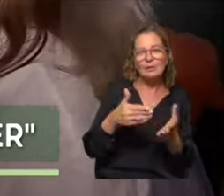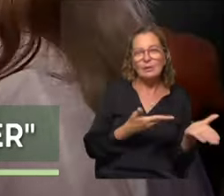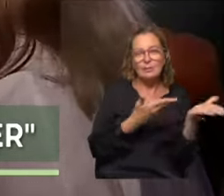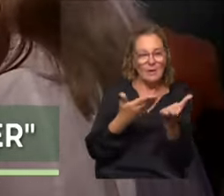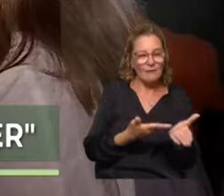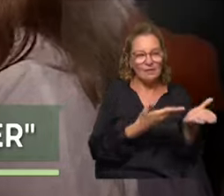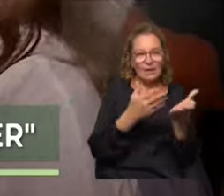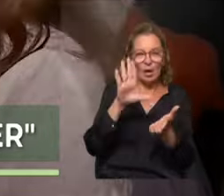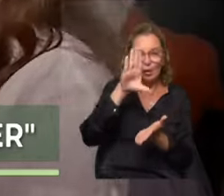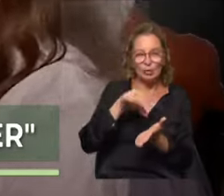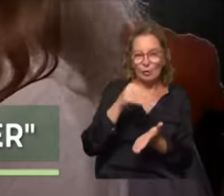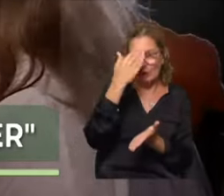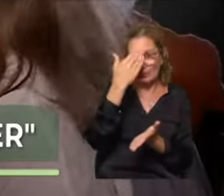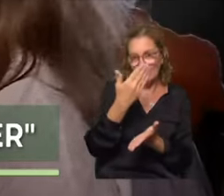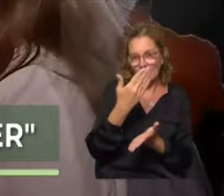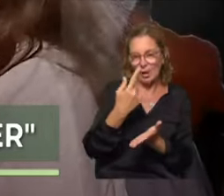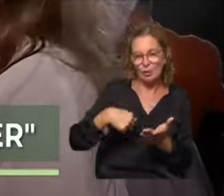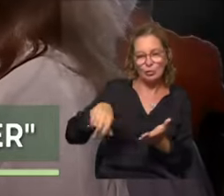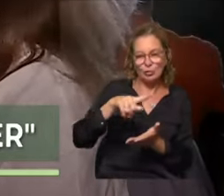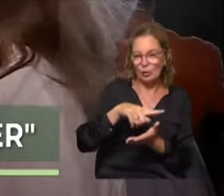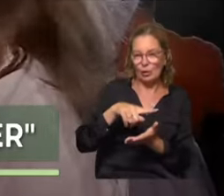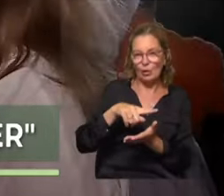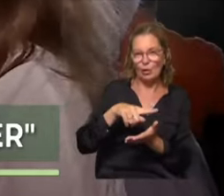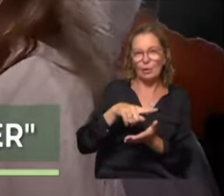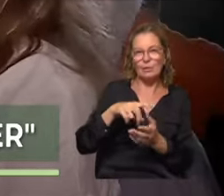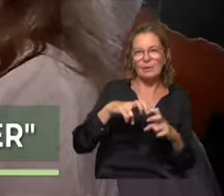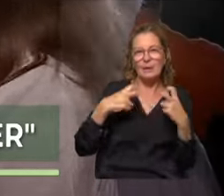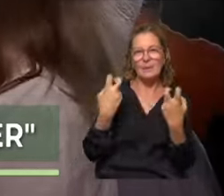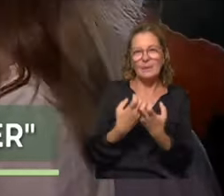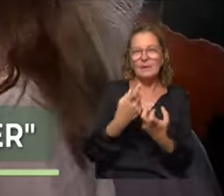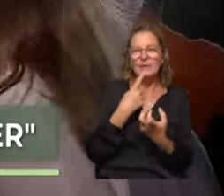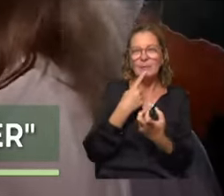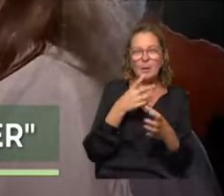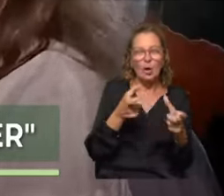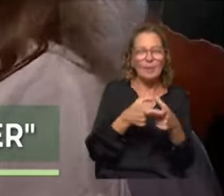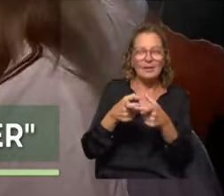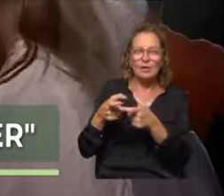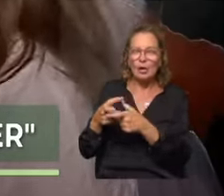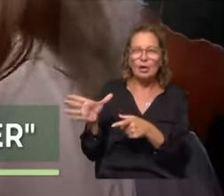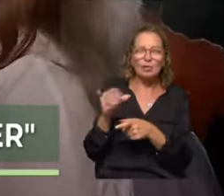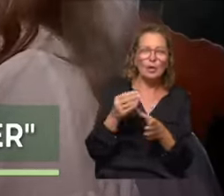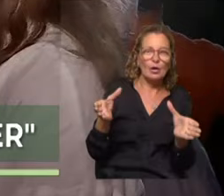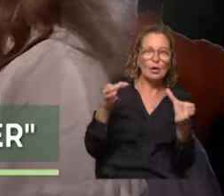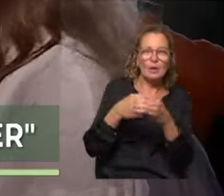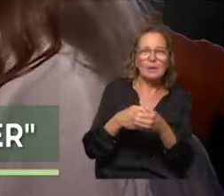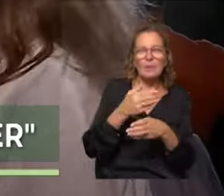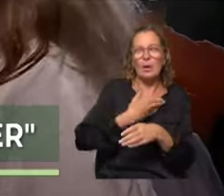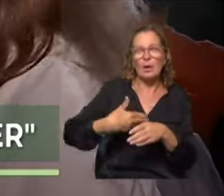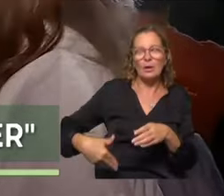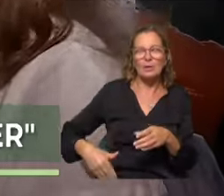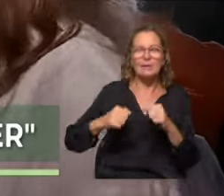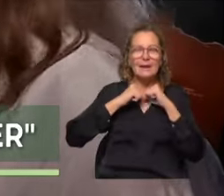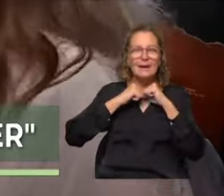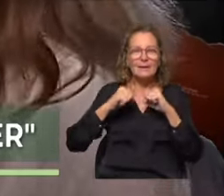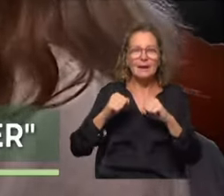a toda la orgánica del Frente Amplio, a todos los integrantes del Plenario Nacional, de la Mesa Política Nacional, de las Comisiones Nacionales, del equipo de presidencia, del